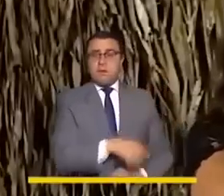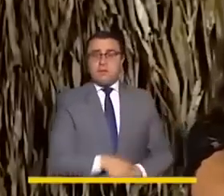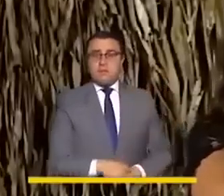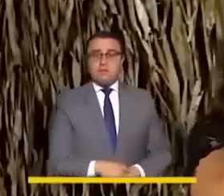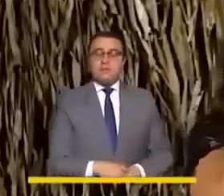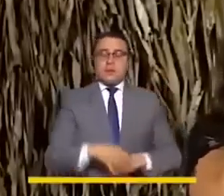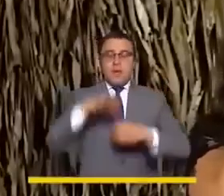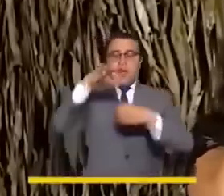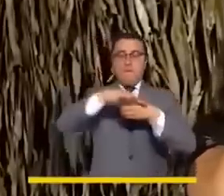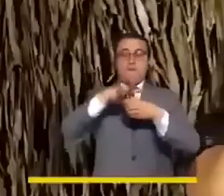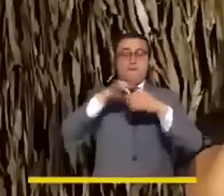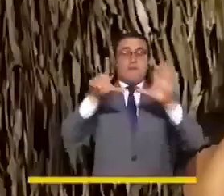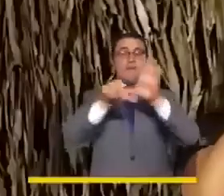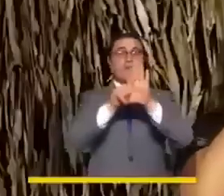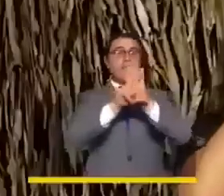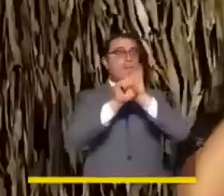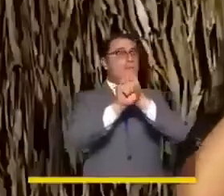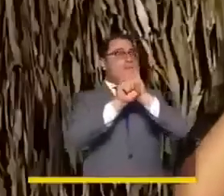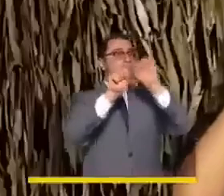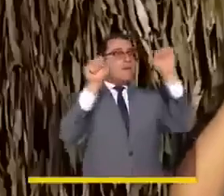Votaban las leyes por la mañana